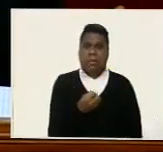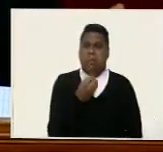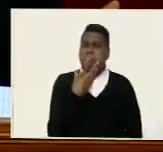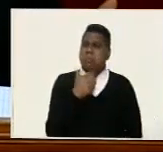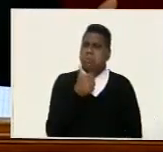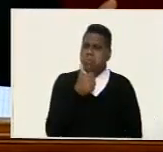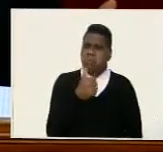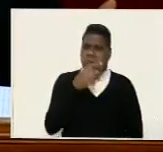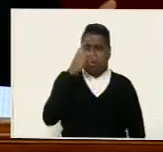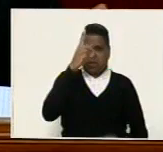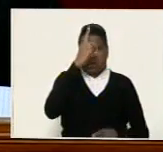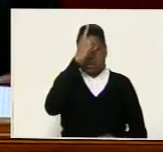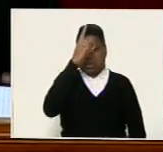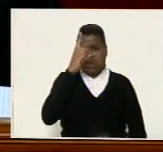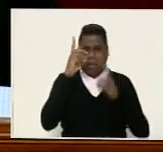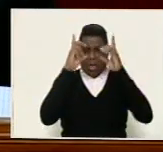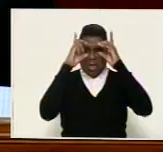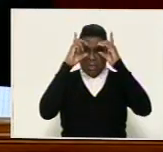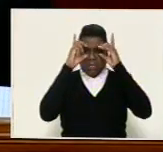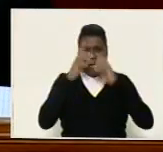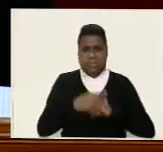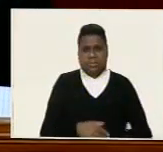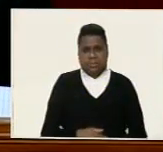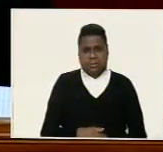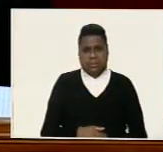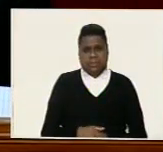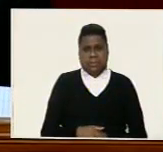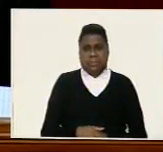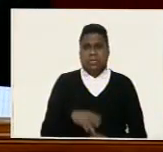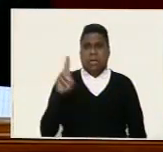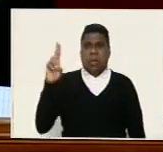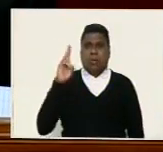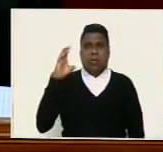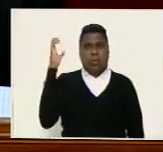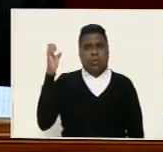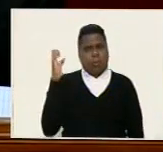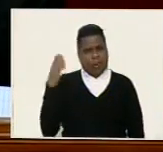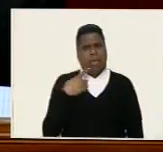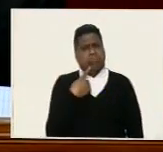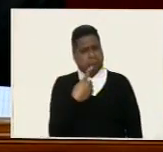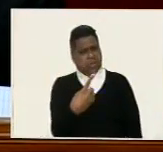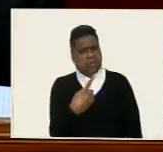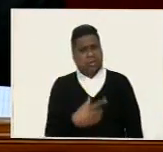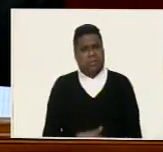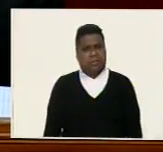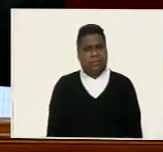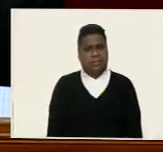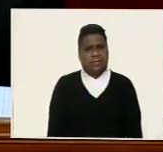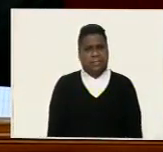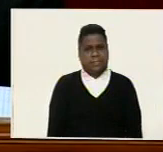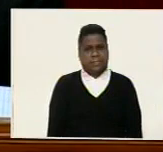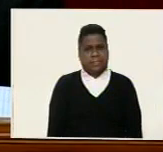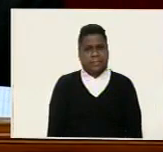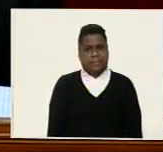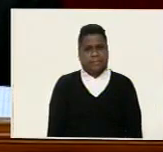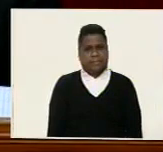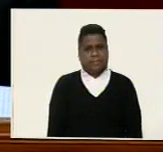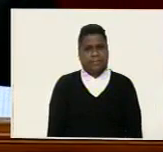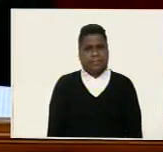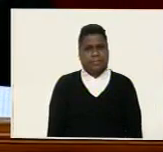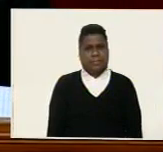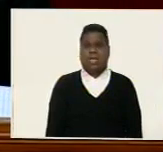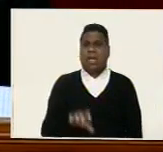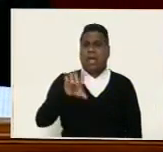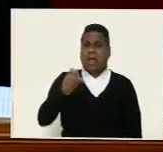dijo a una señora de esta del Parlamento Europeo o de la Unión Europea que agarraran esa plata para atender